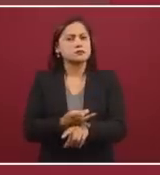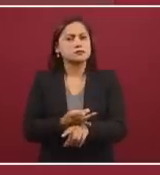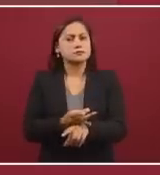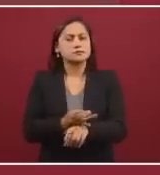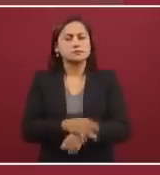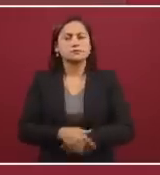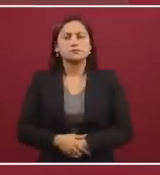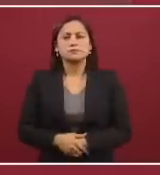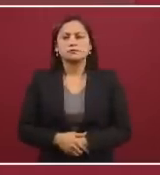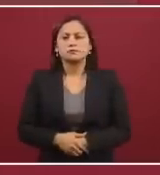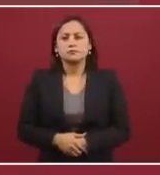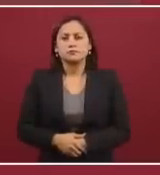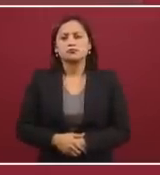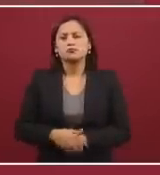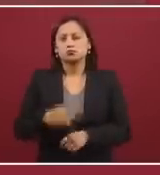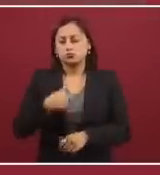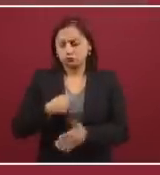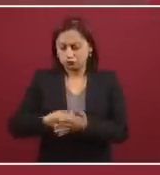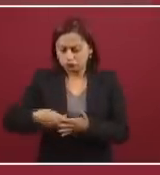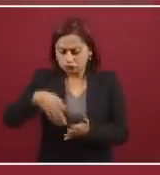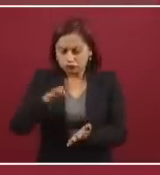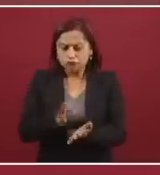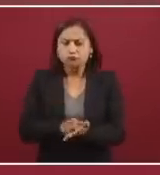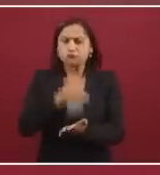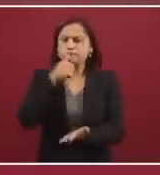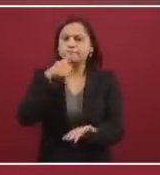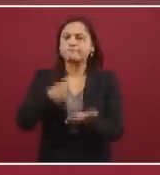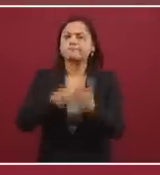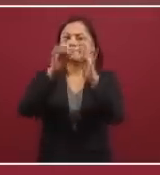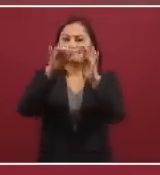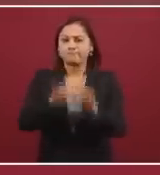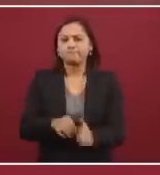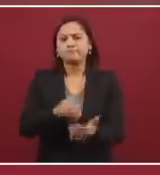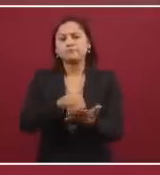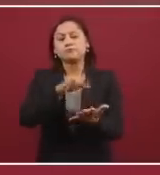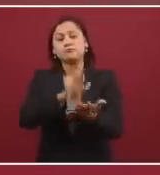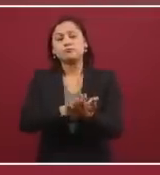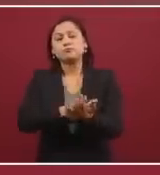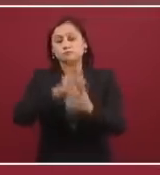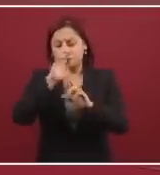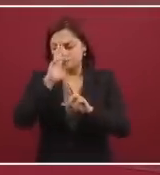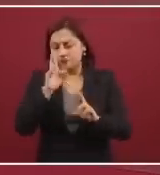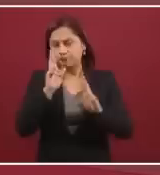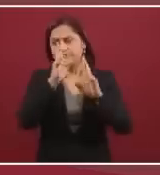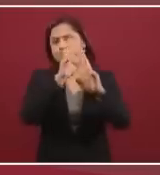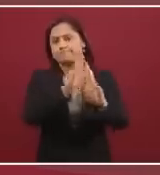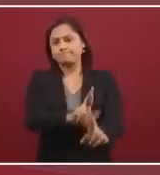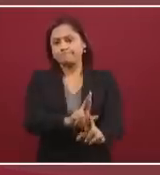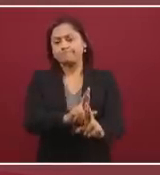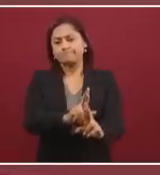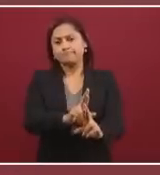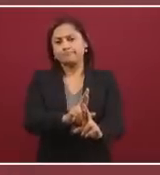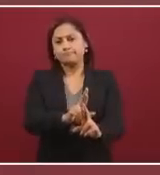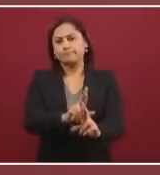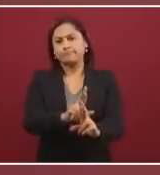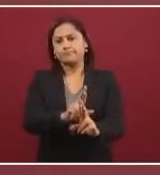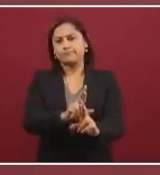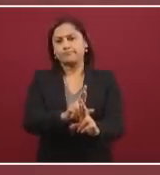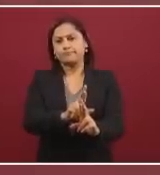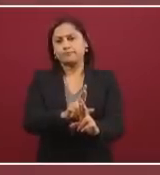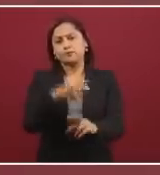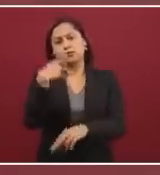a hacerlo manifestando mi respeto absoluto a la independencia del poder